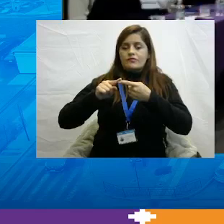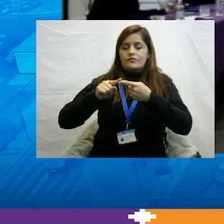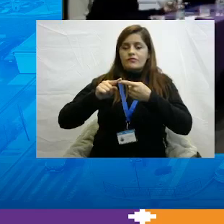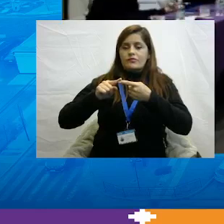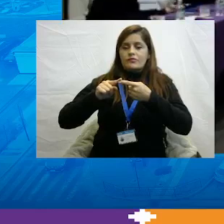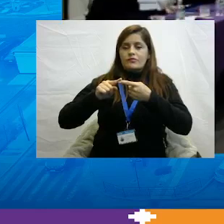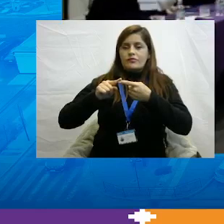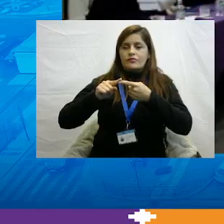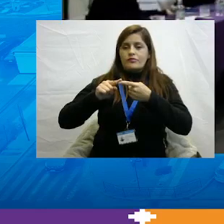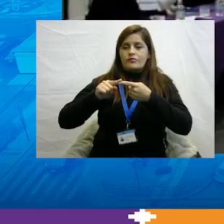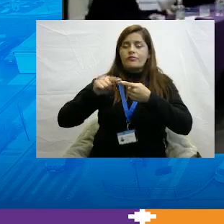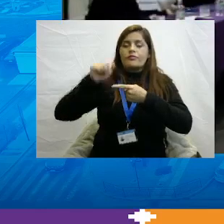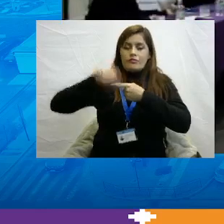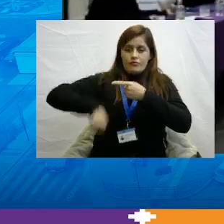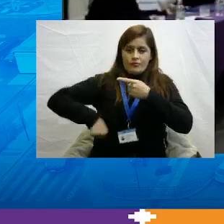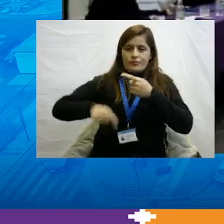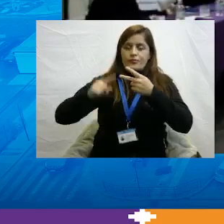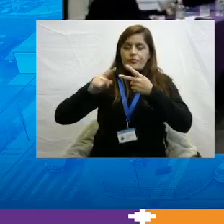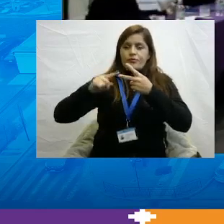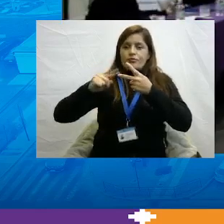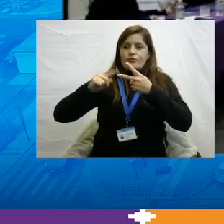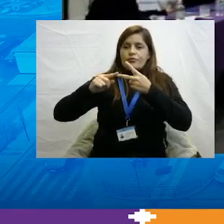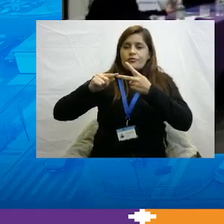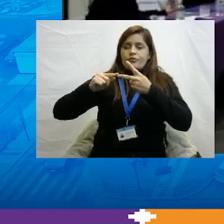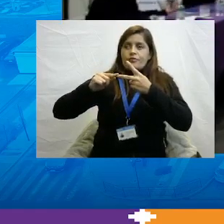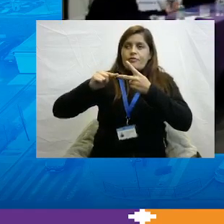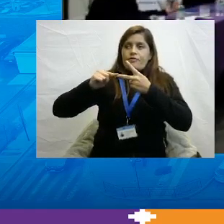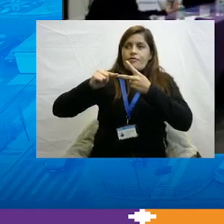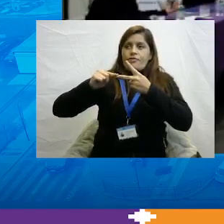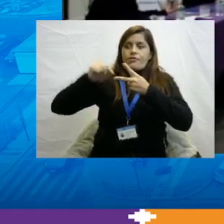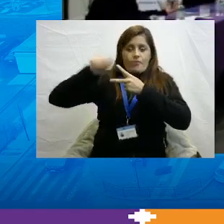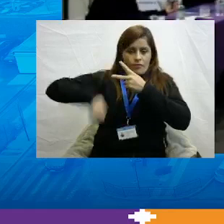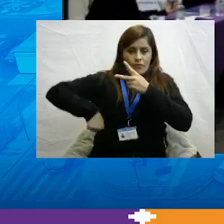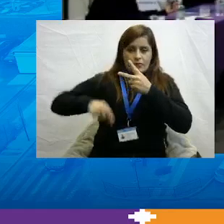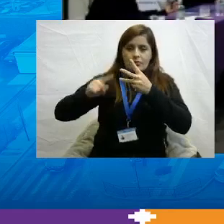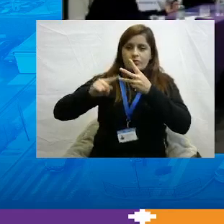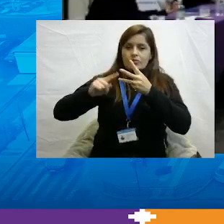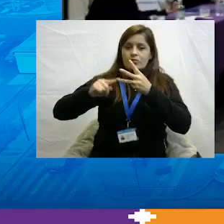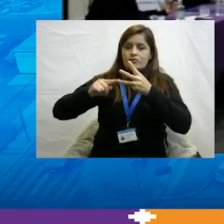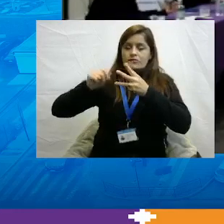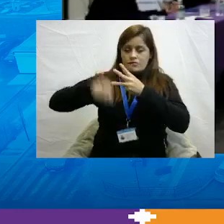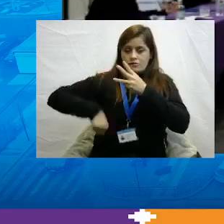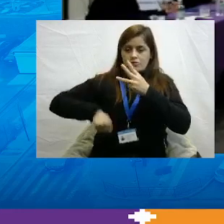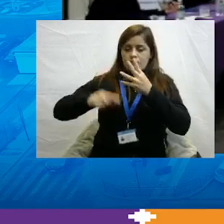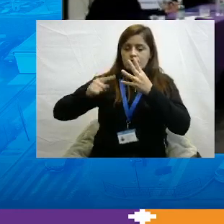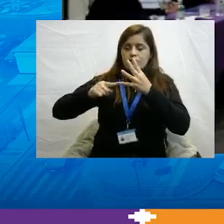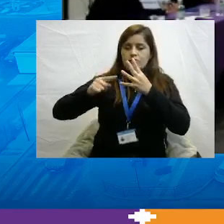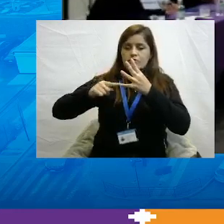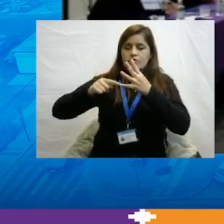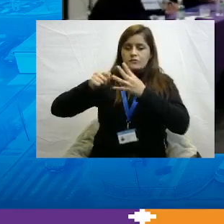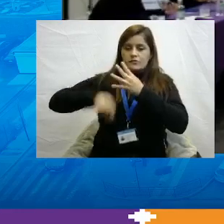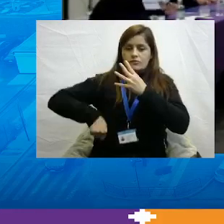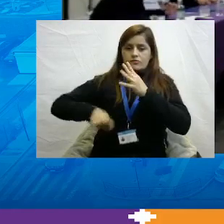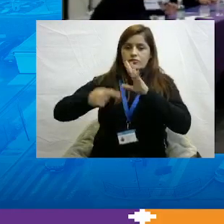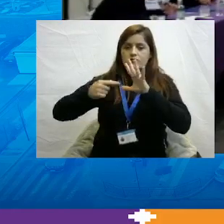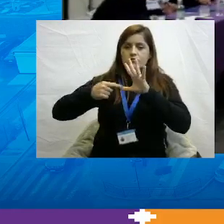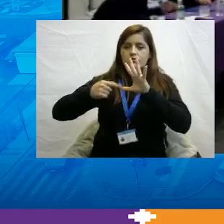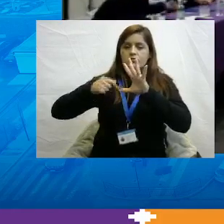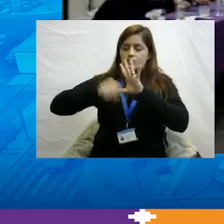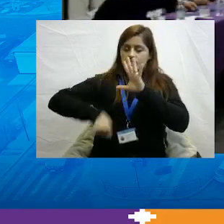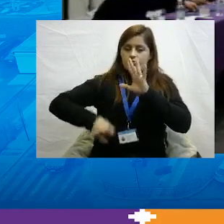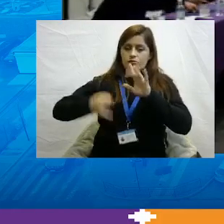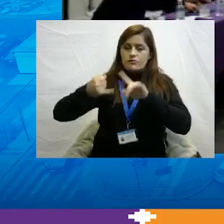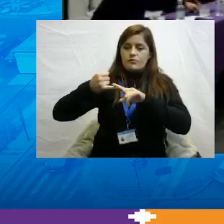Señor Martínez. Apruebo. Señor Domínguez. Apruebo. Señor Alarcón. Apruebo. Señor Enríquez. Apruebo. Señor Cavión.